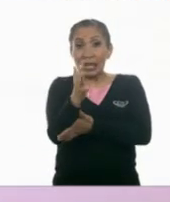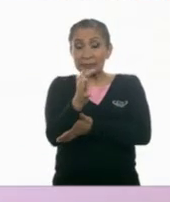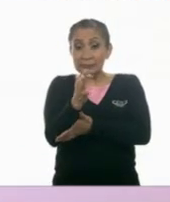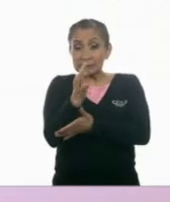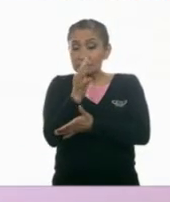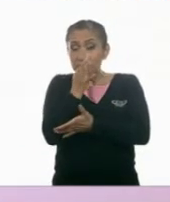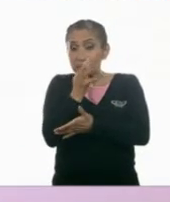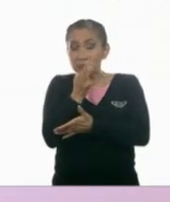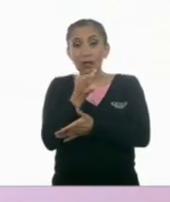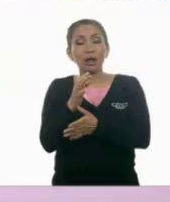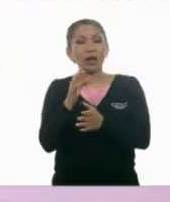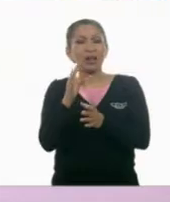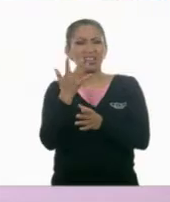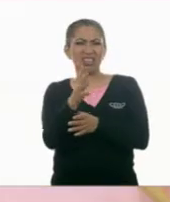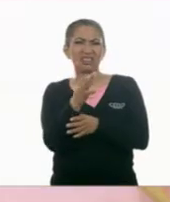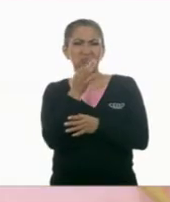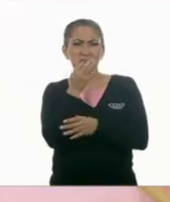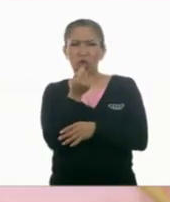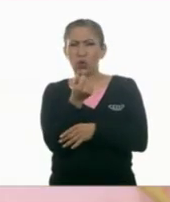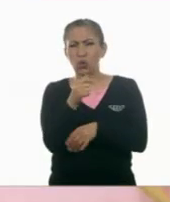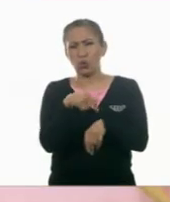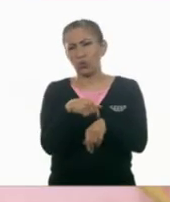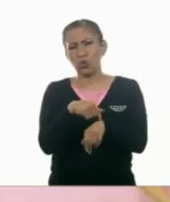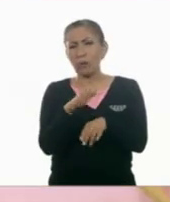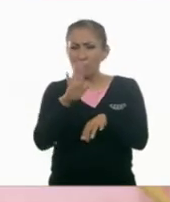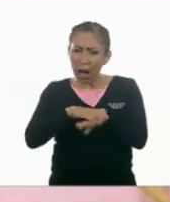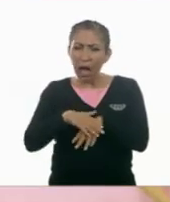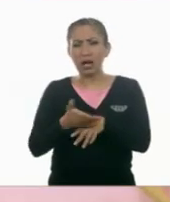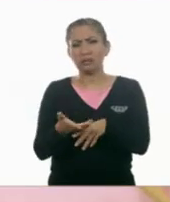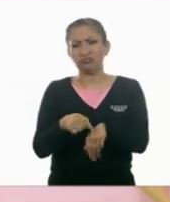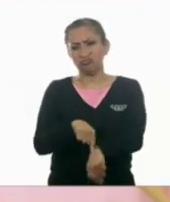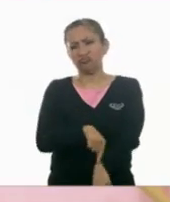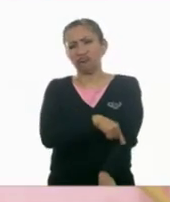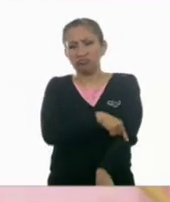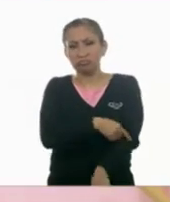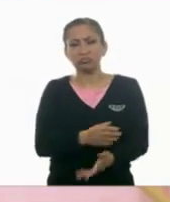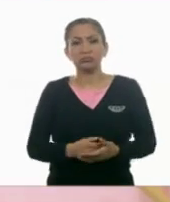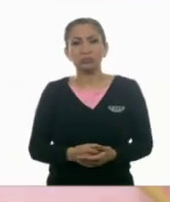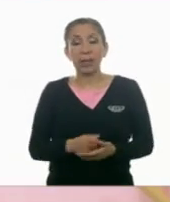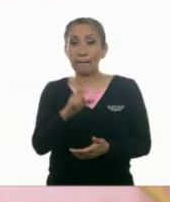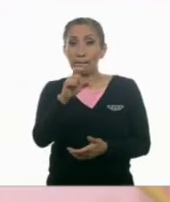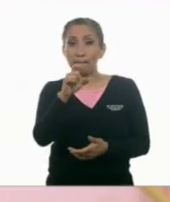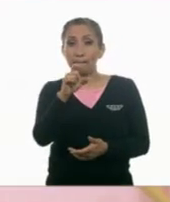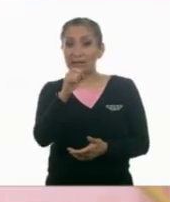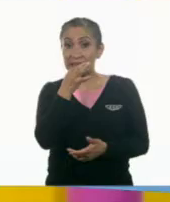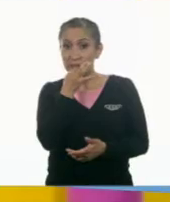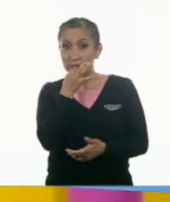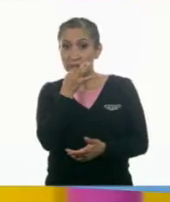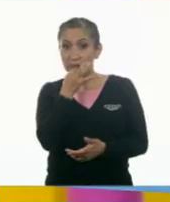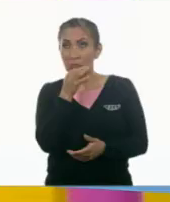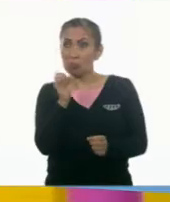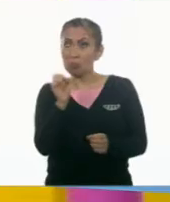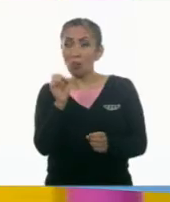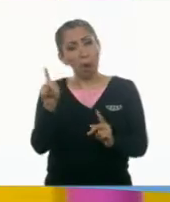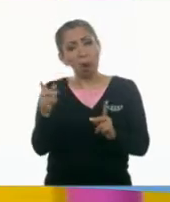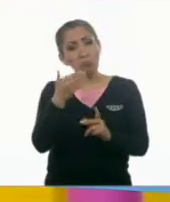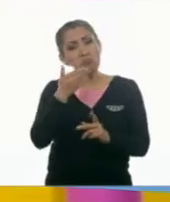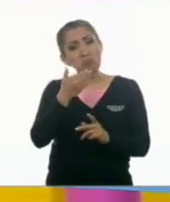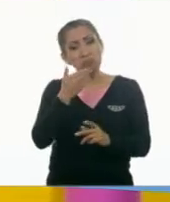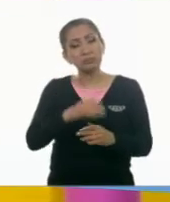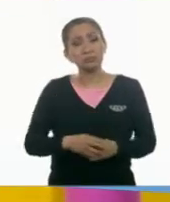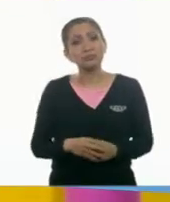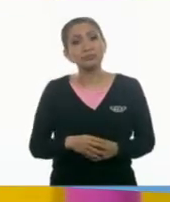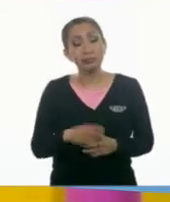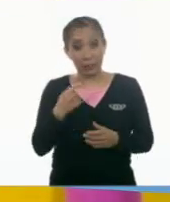segundos? 10 segundos creo que es poquito. ¿Más? Sí, un poquito más, Mariana. Muy bien, 20. 20 segundos me parece muy bien.